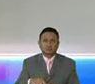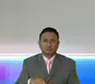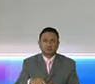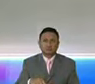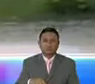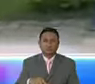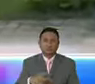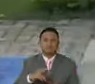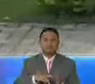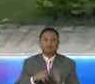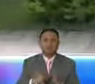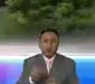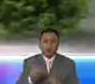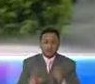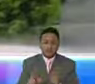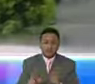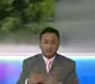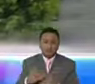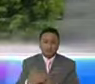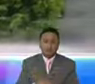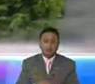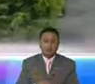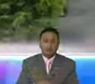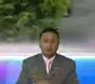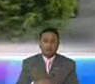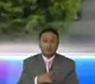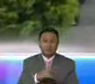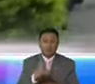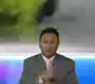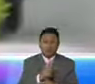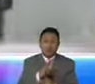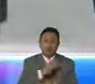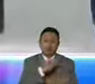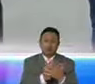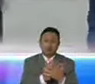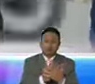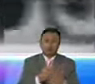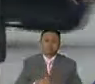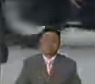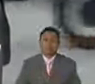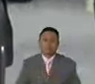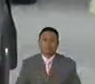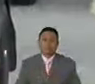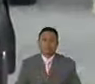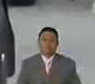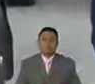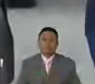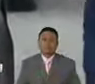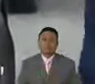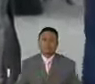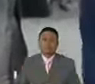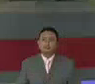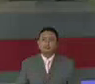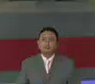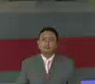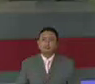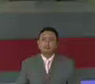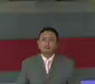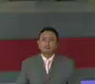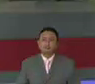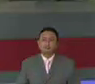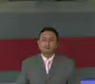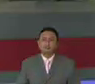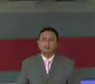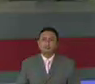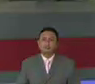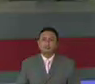muertes violentas. Los detenidos recibieron prisión preventiva tras la audiencia, informó Odette Camacho.